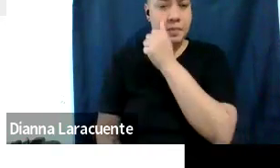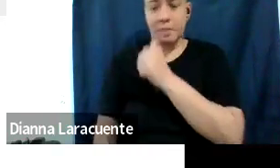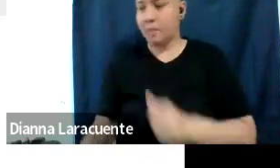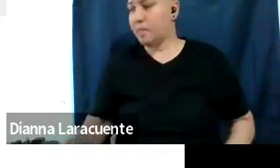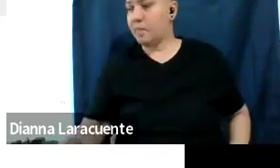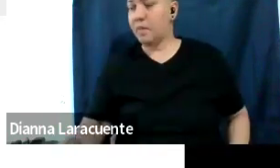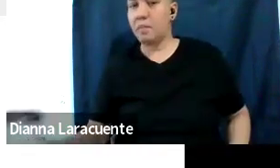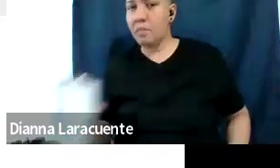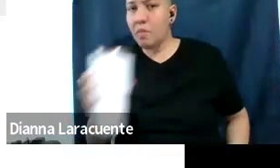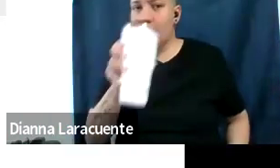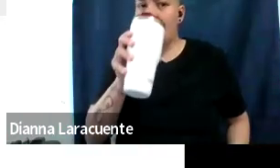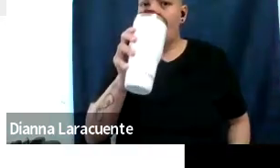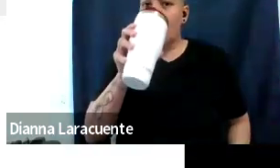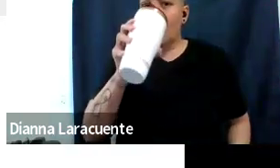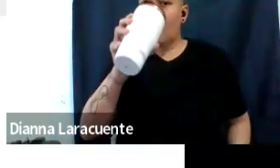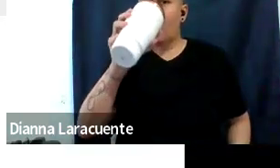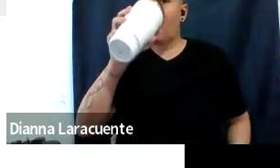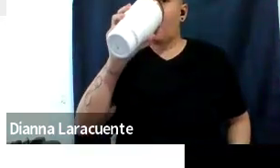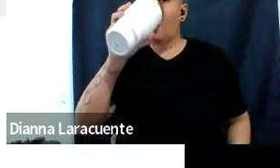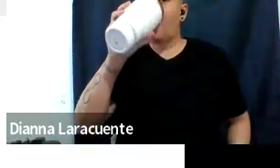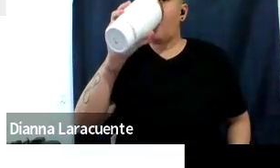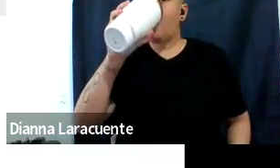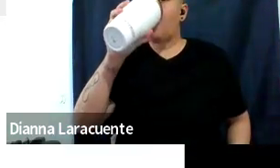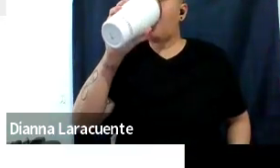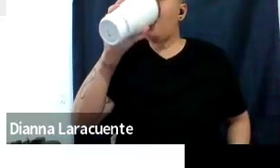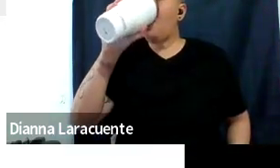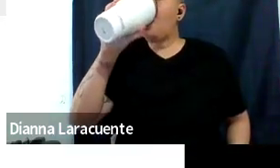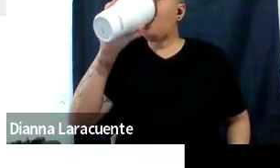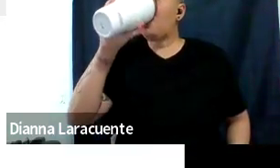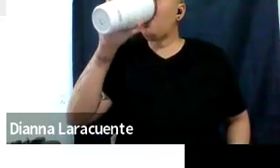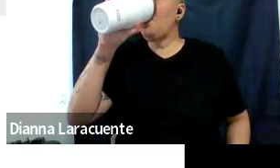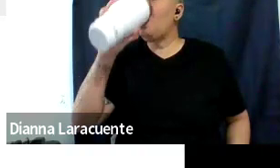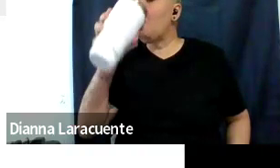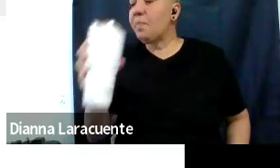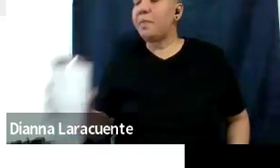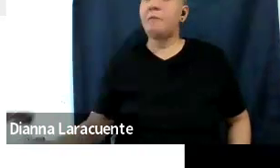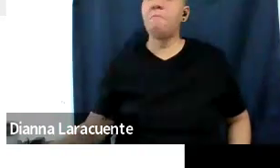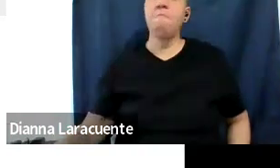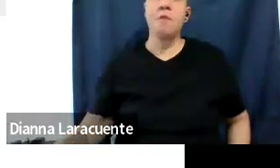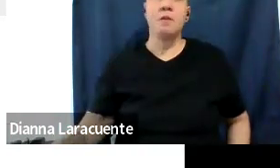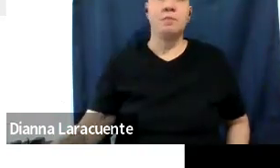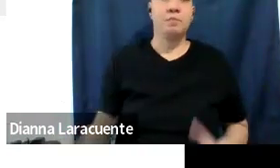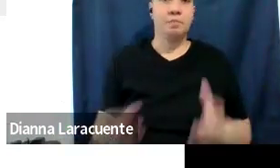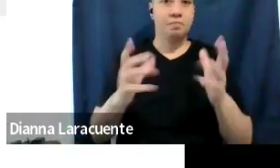adelante. Porque yo quiero que junto con Muñoz Rivera entendamos, para yo empezar a hablar de las luchas que va a